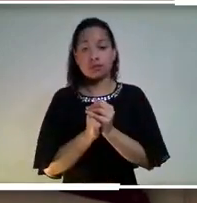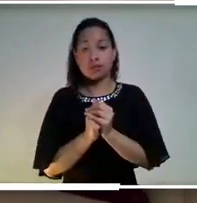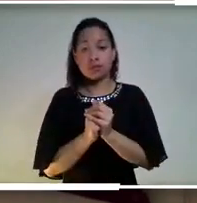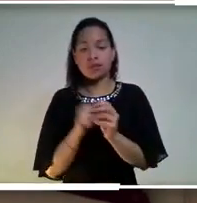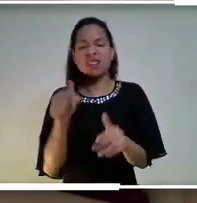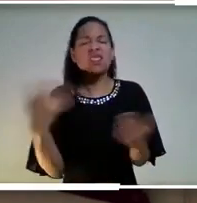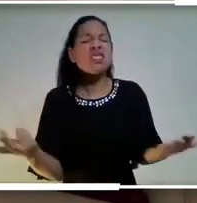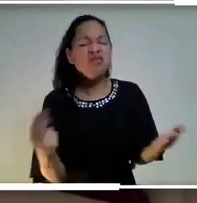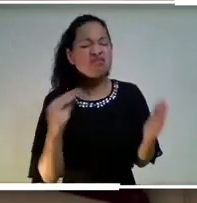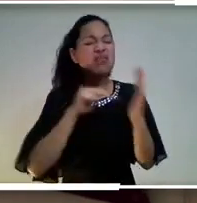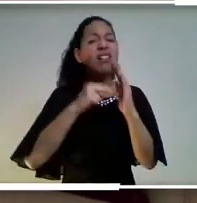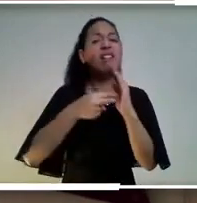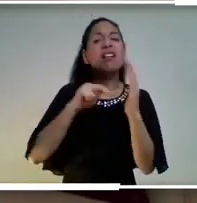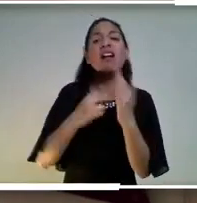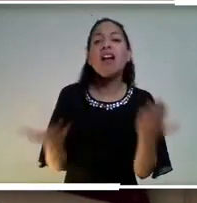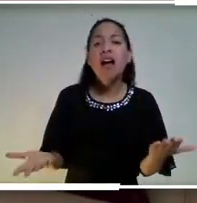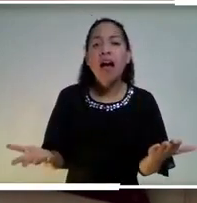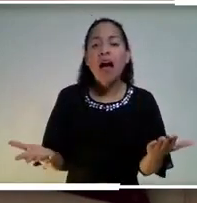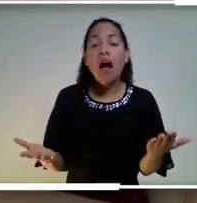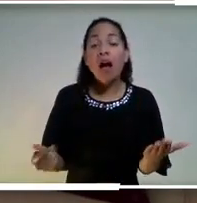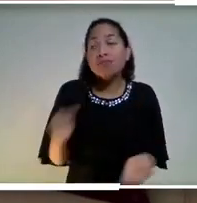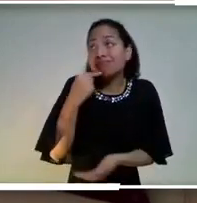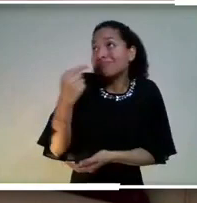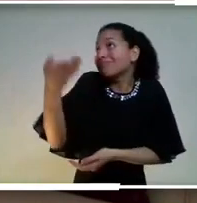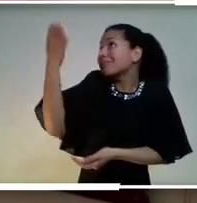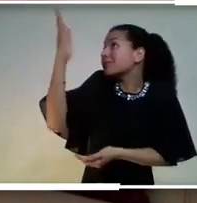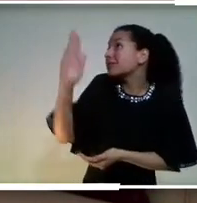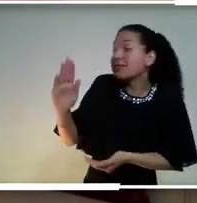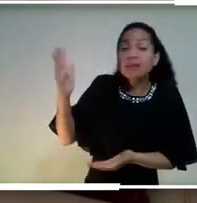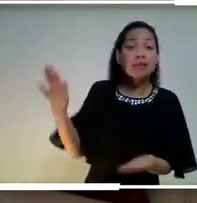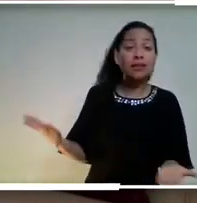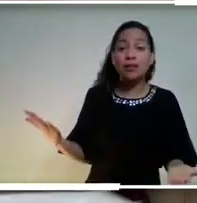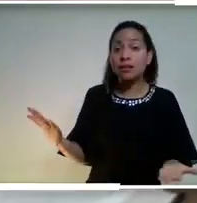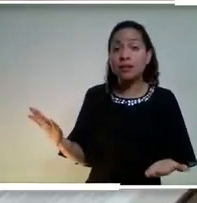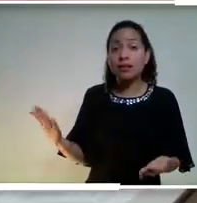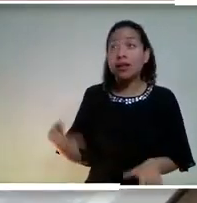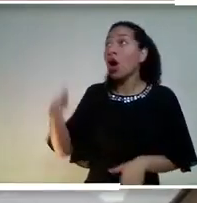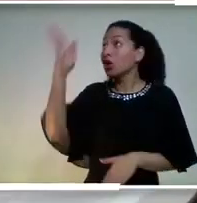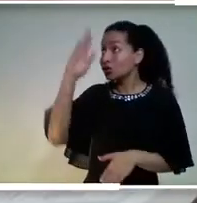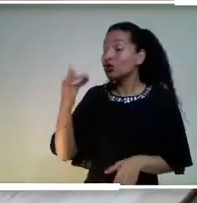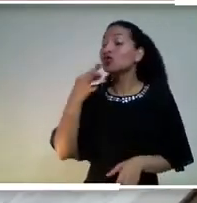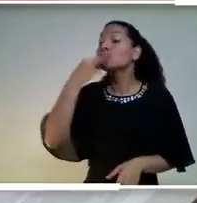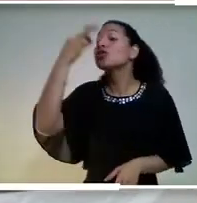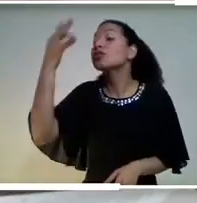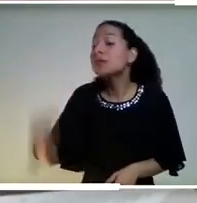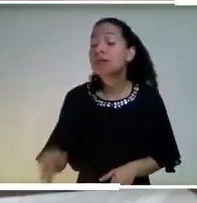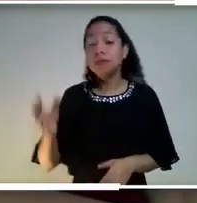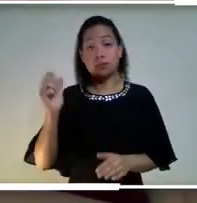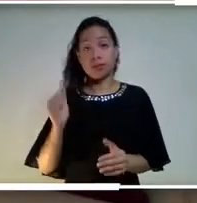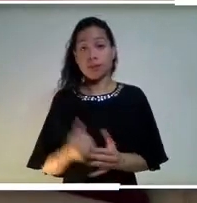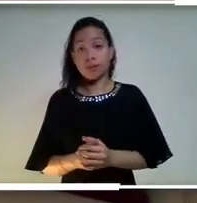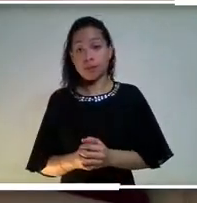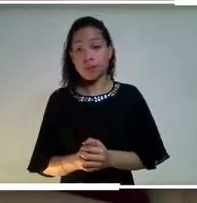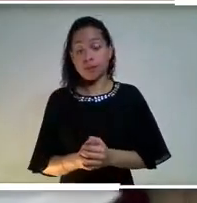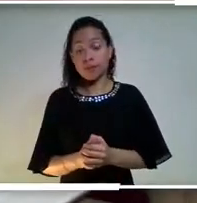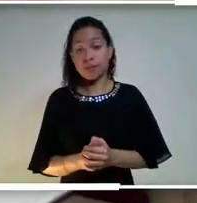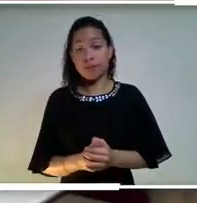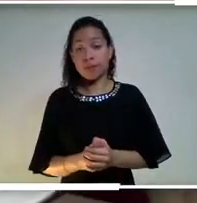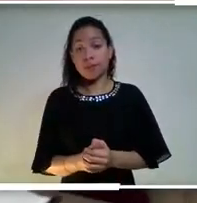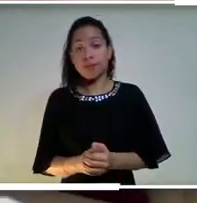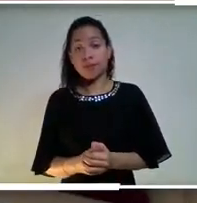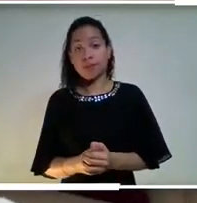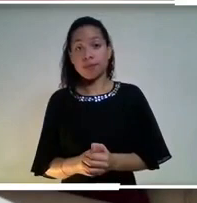lo dice lo dice dios pero siempre dice la verdad ahora déjame decirte no estoy hablando algo nuevo sino